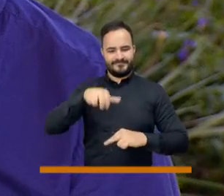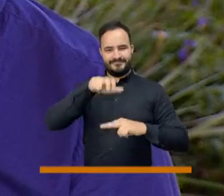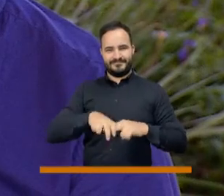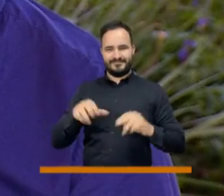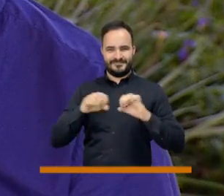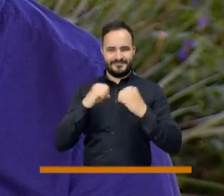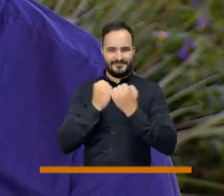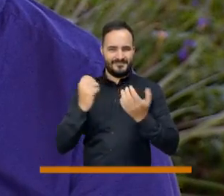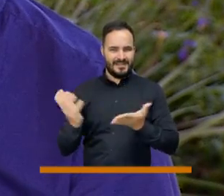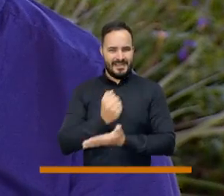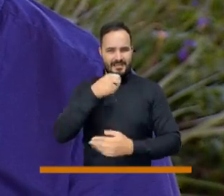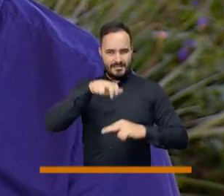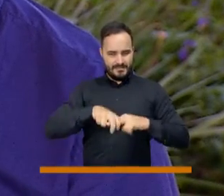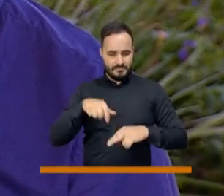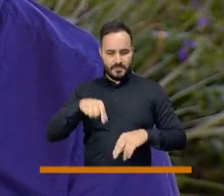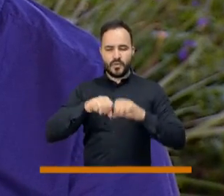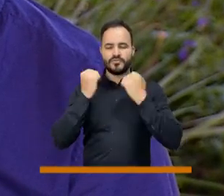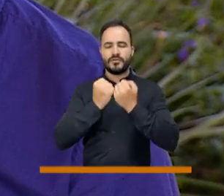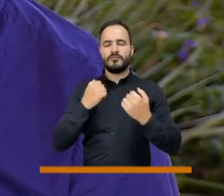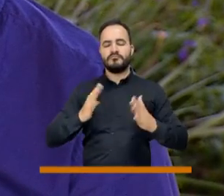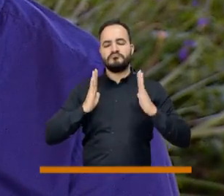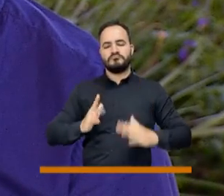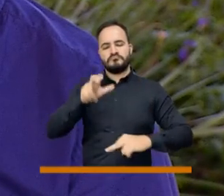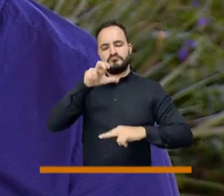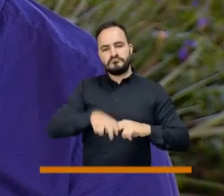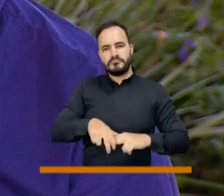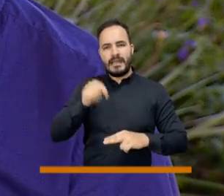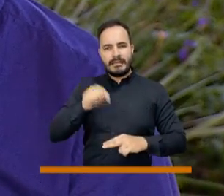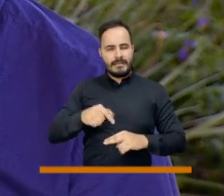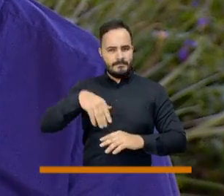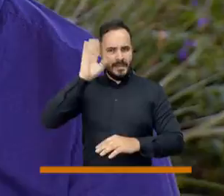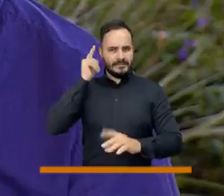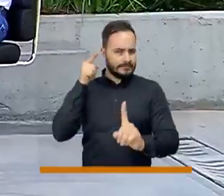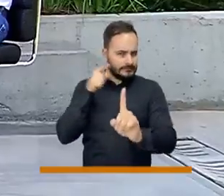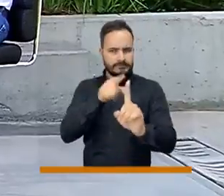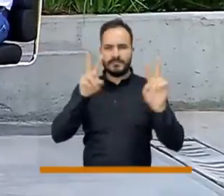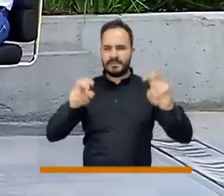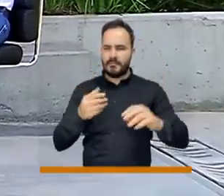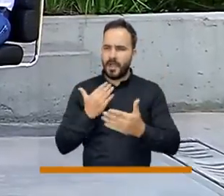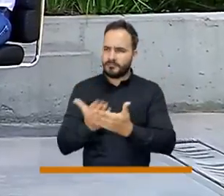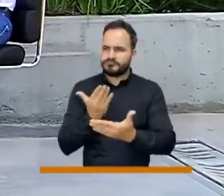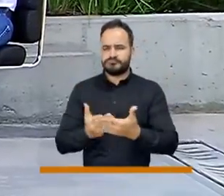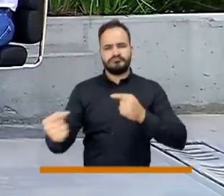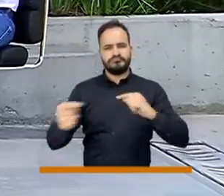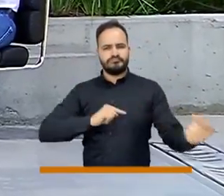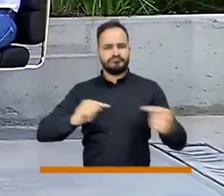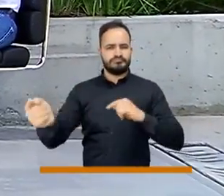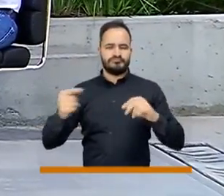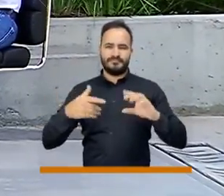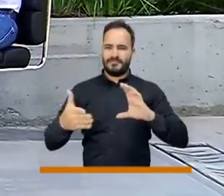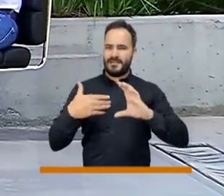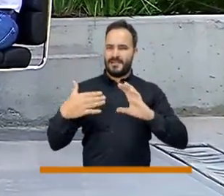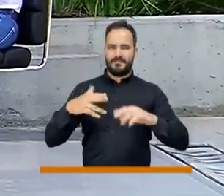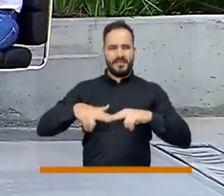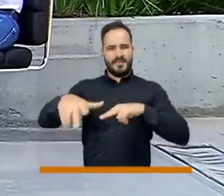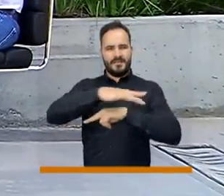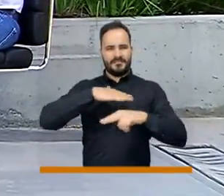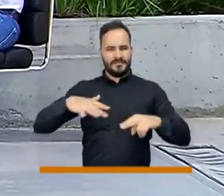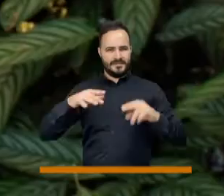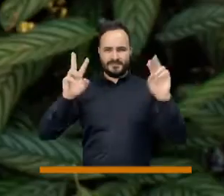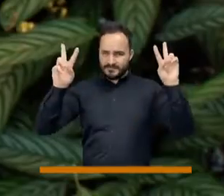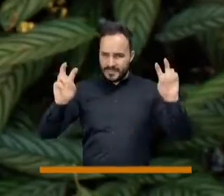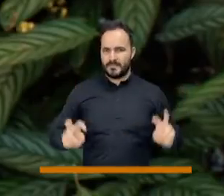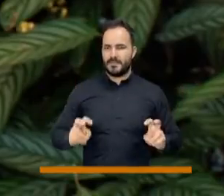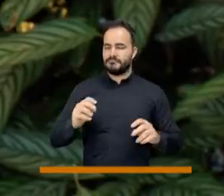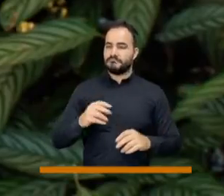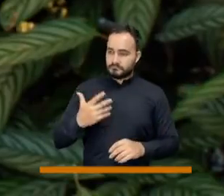el tema a lo relacionado con lo que ocurre en materia ambiental. Vamos a darle la bienvenida a uno de los invitados